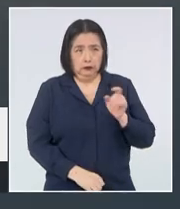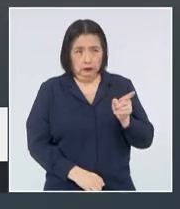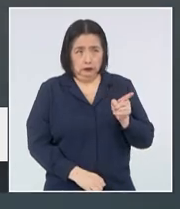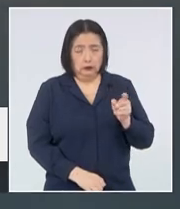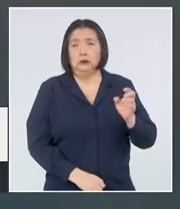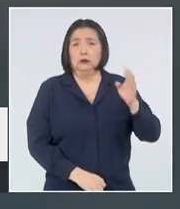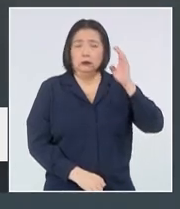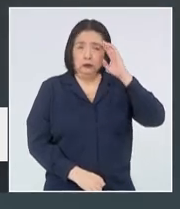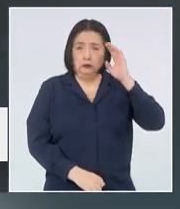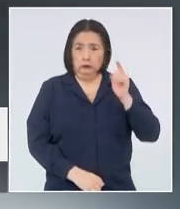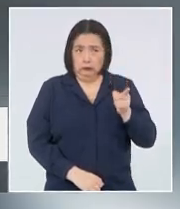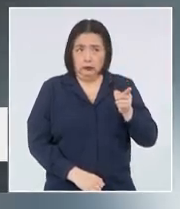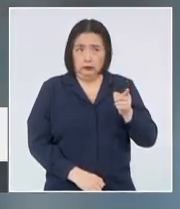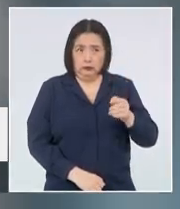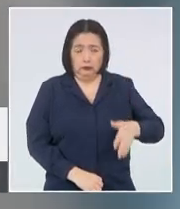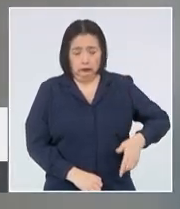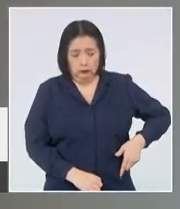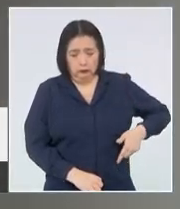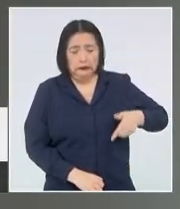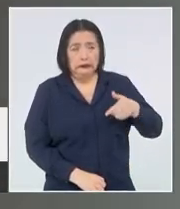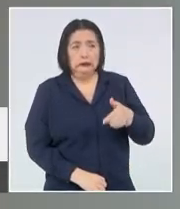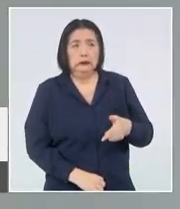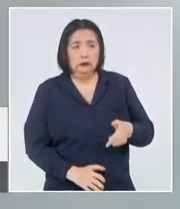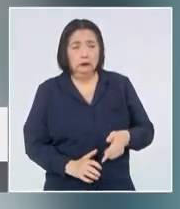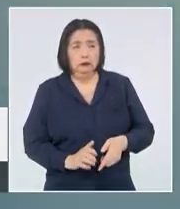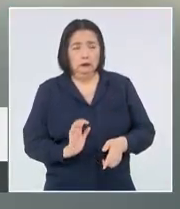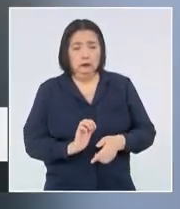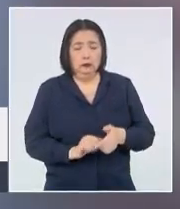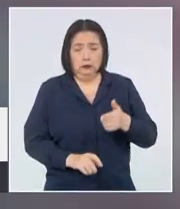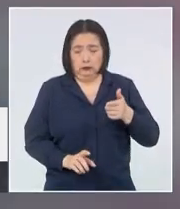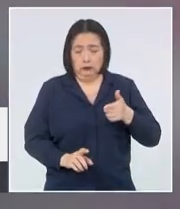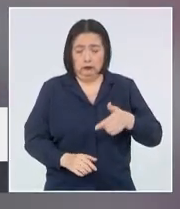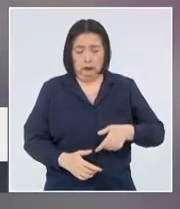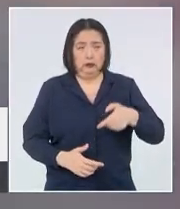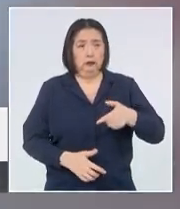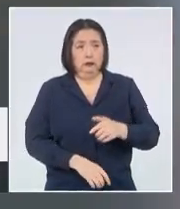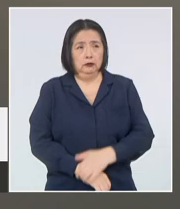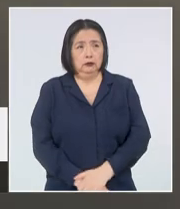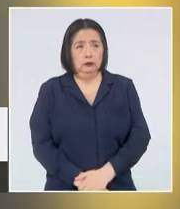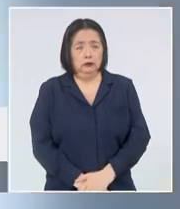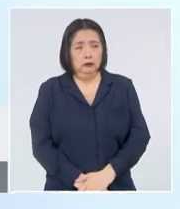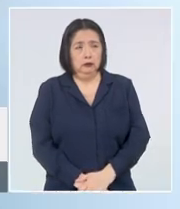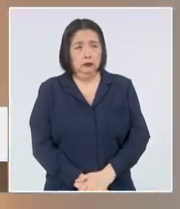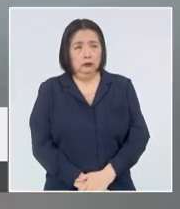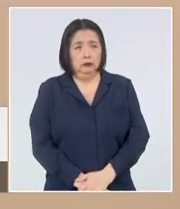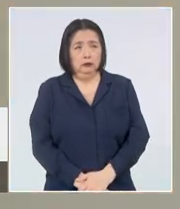como el oficial sacó su pistola y le disparó en el abdomen.